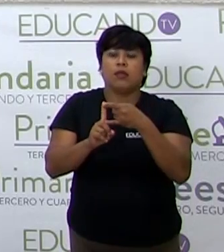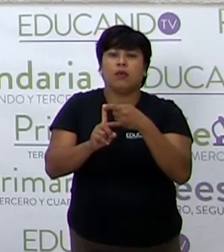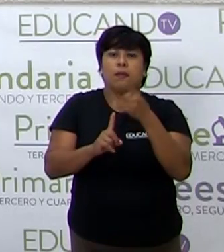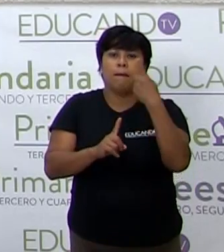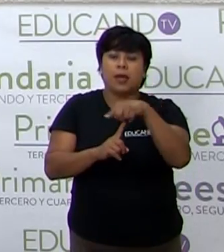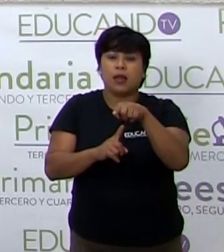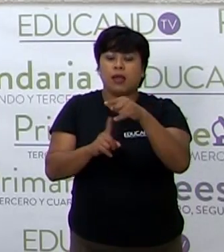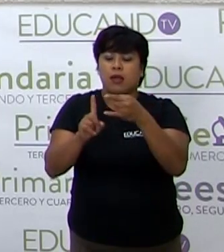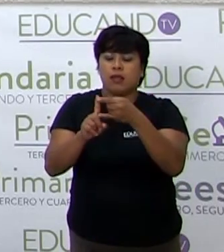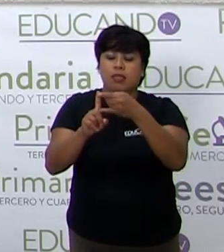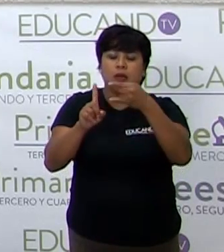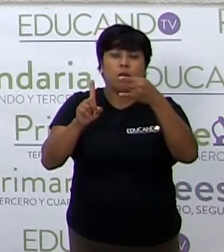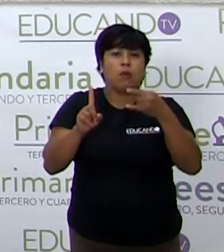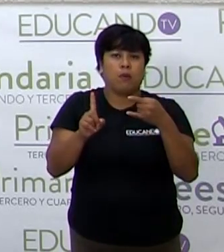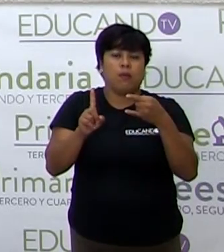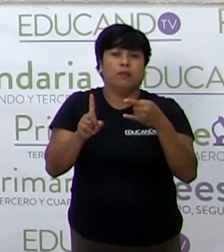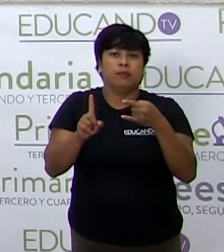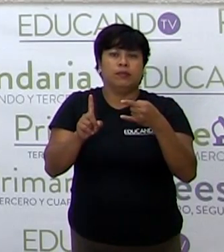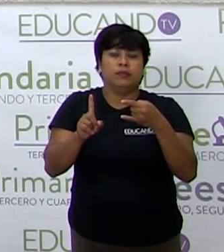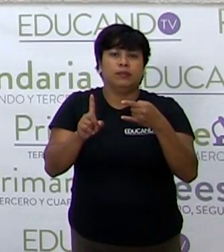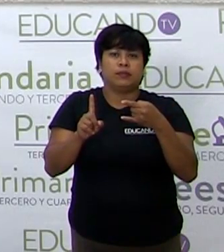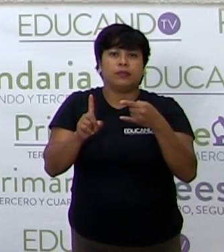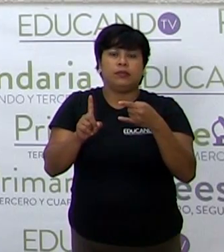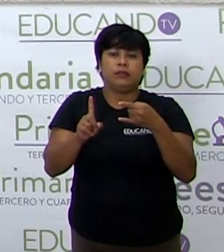para el rectángulo,